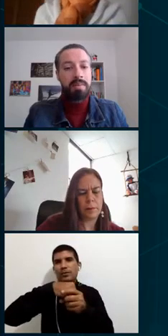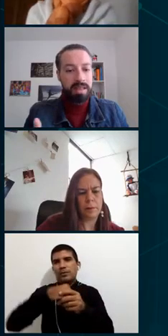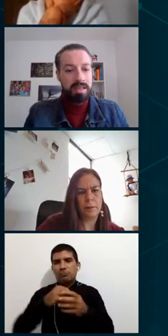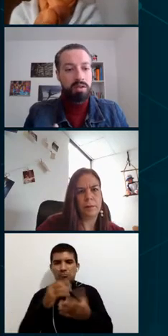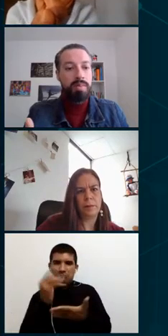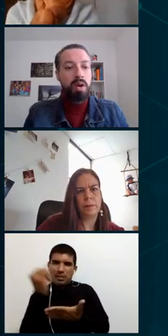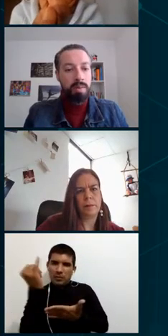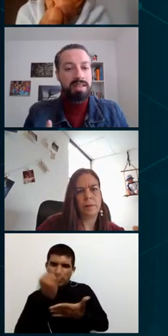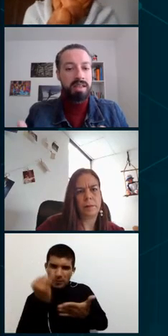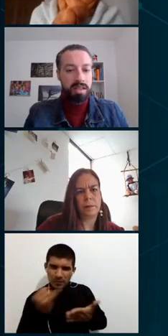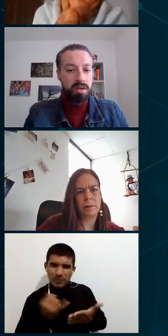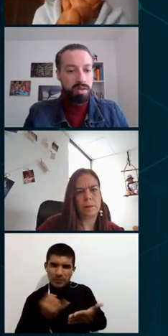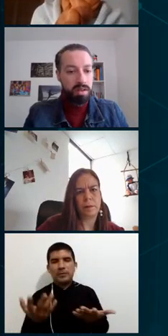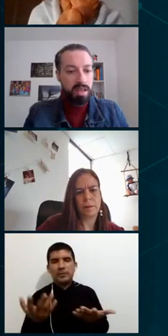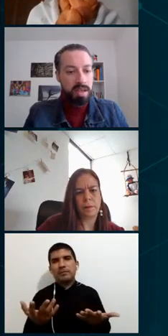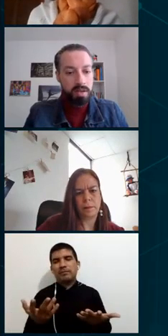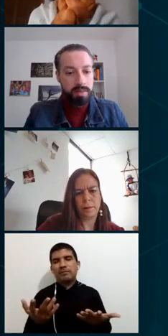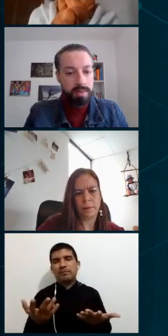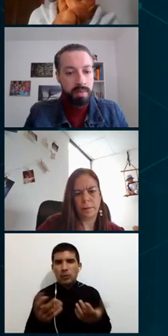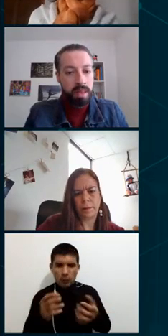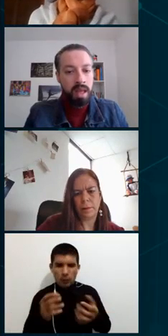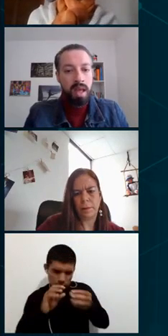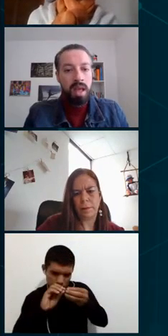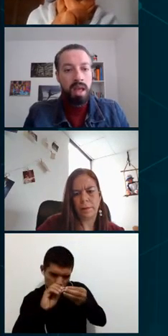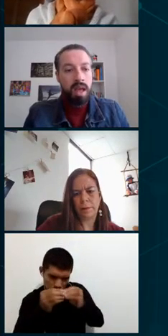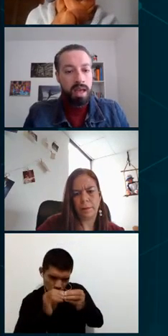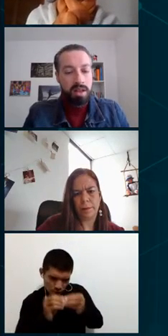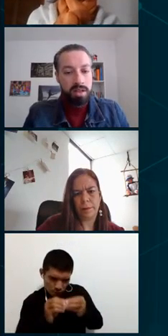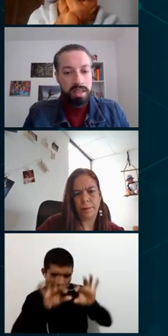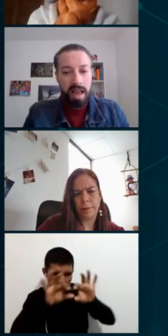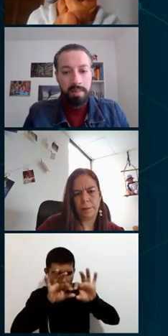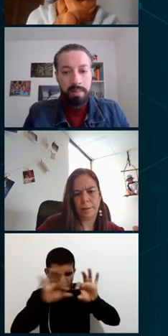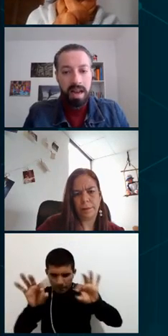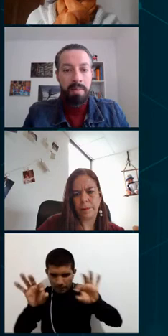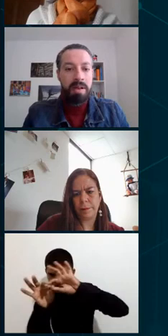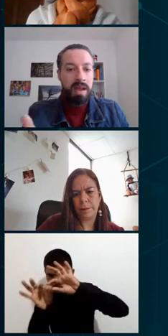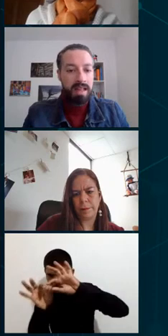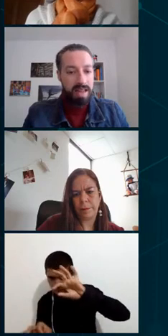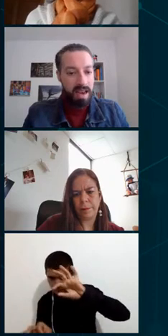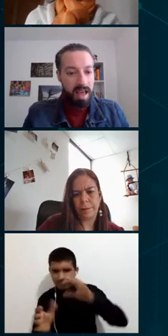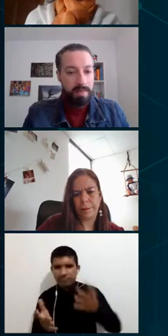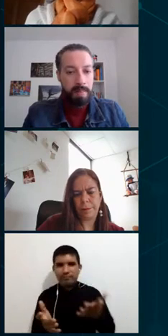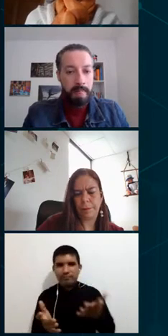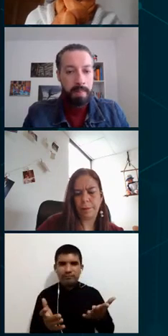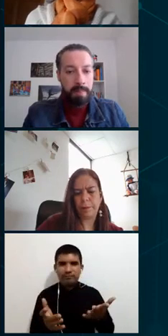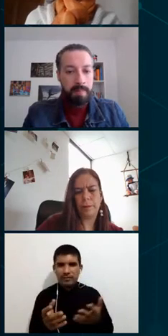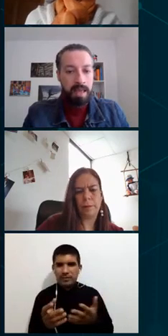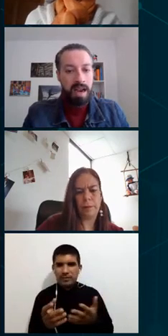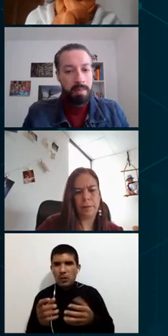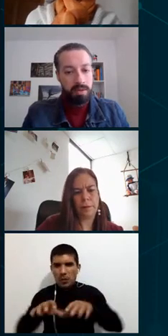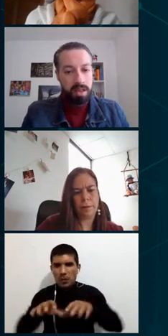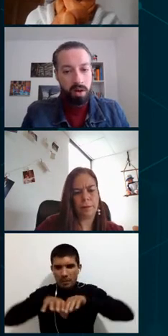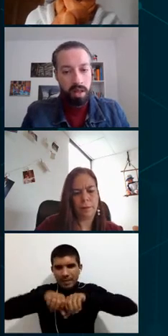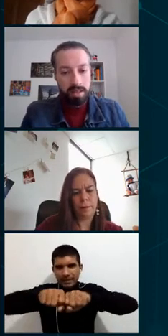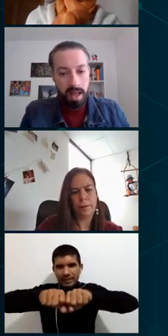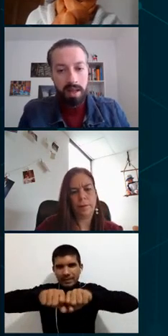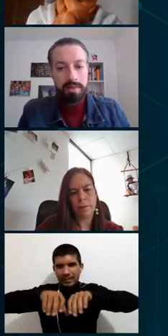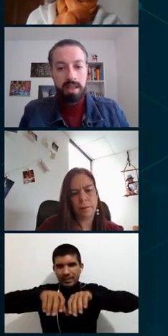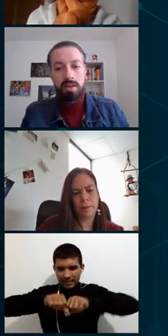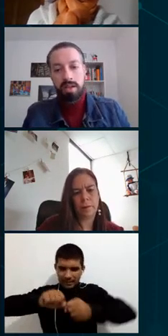para ir esquematizando un poco más esa solución de diseño. Entonces, la primera escena que